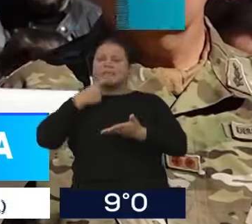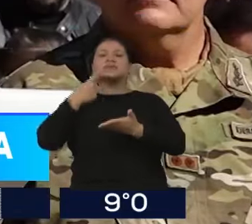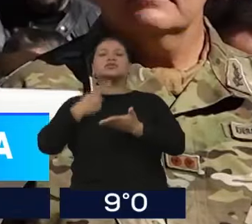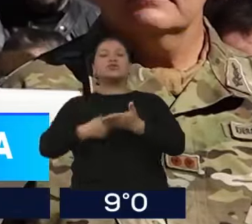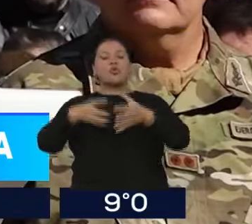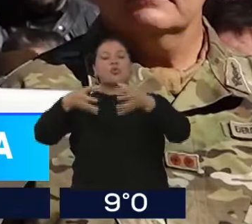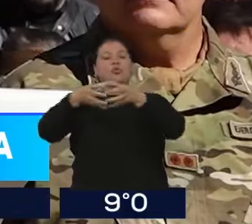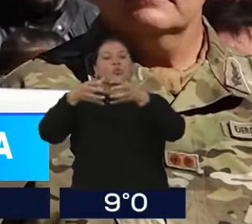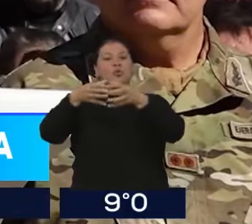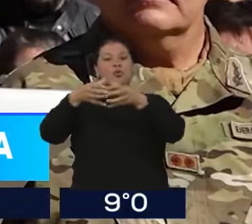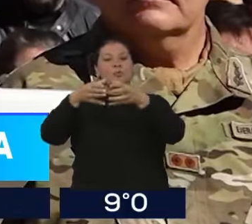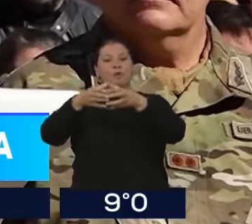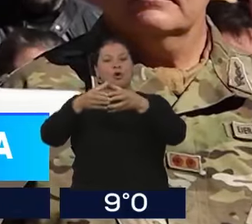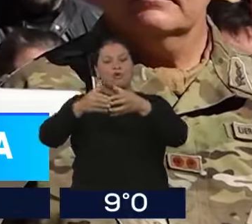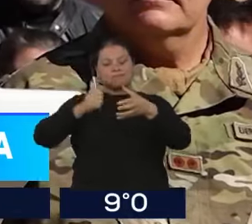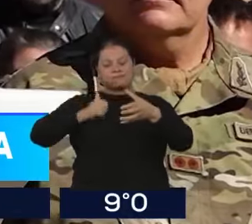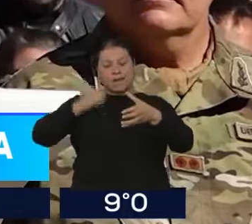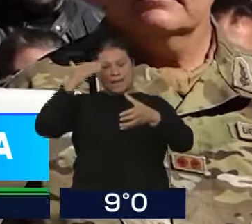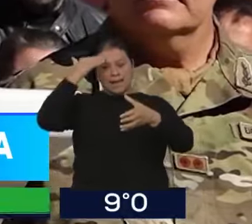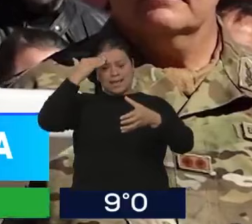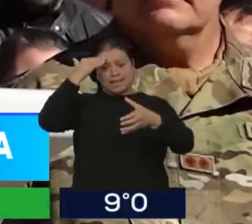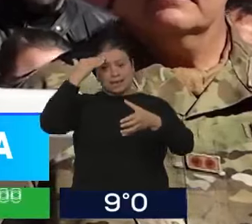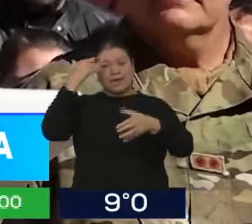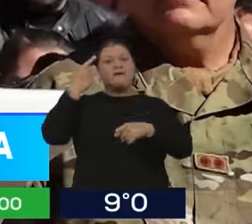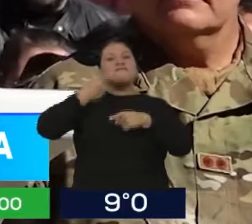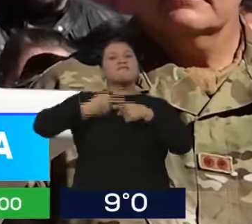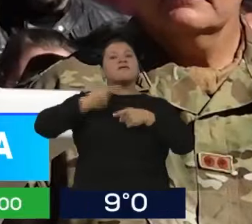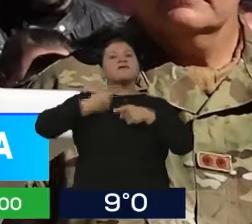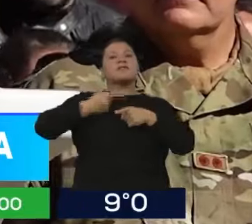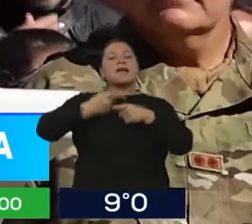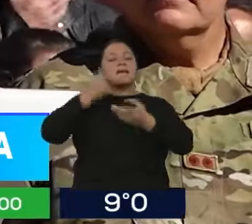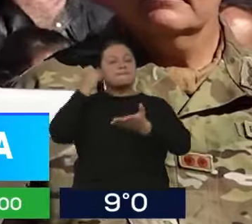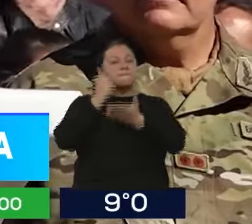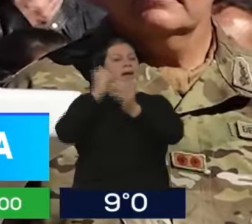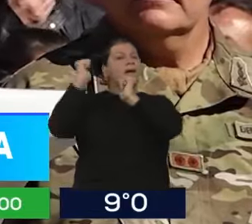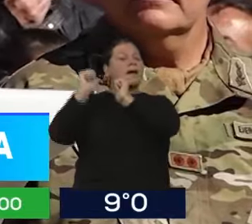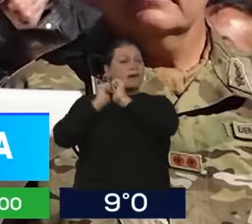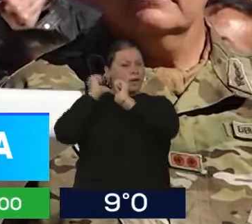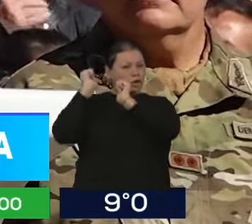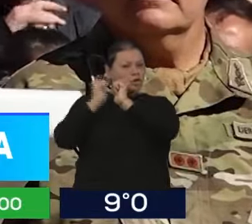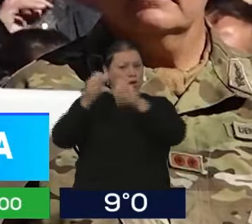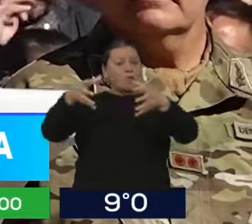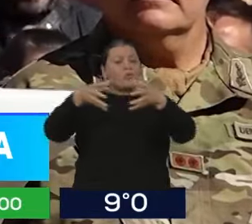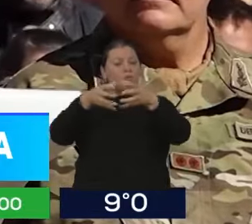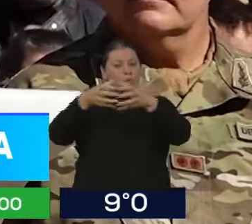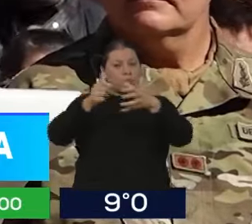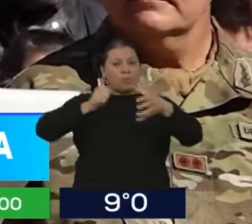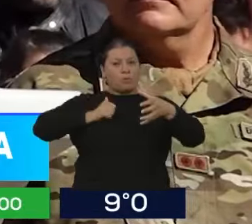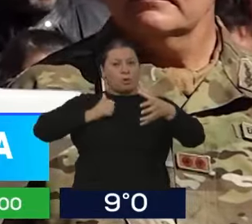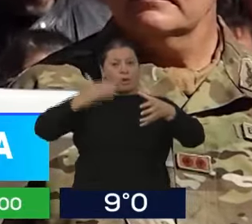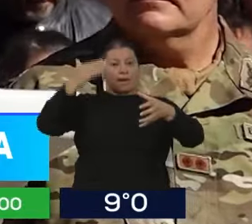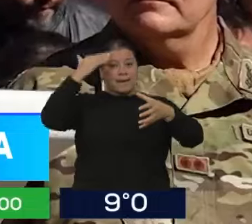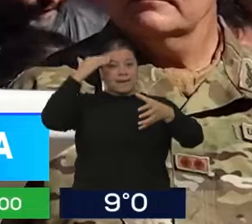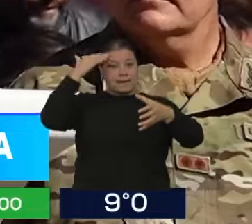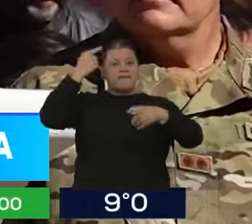institución, festejar cada uno de los acontecimientos históricos del ejército y de nuestras Fuerzas